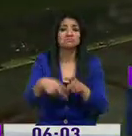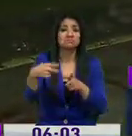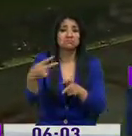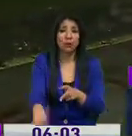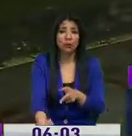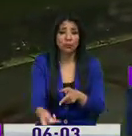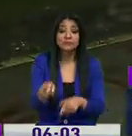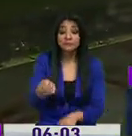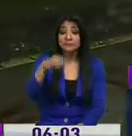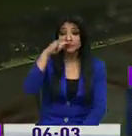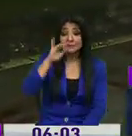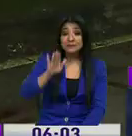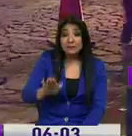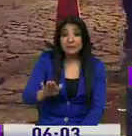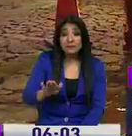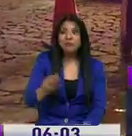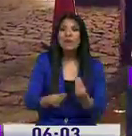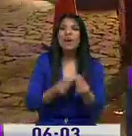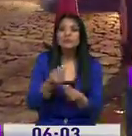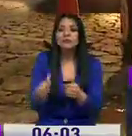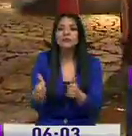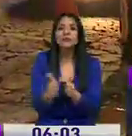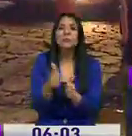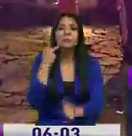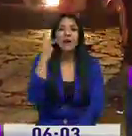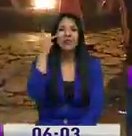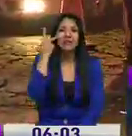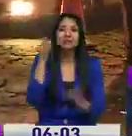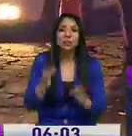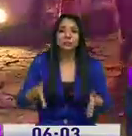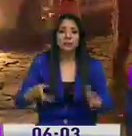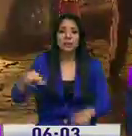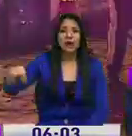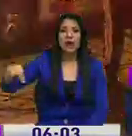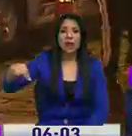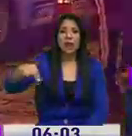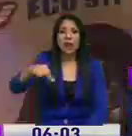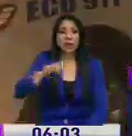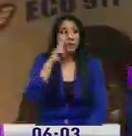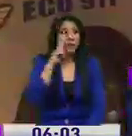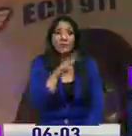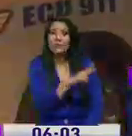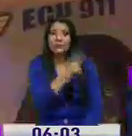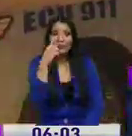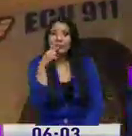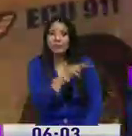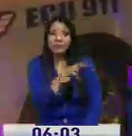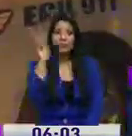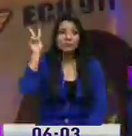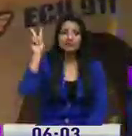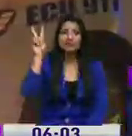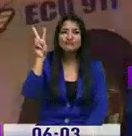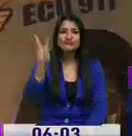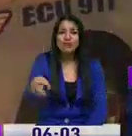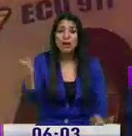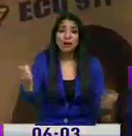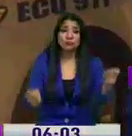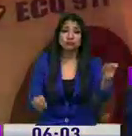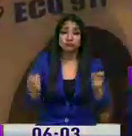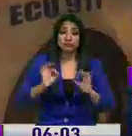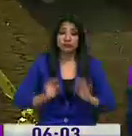pequeño quien aparentemente se encontraba con sus padres se habría cruzado la vía sin observar que el bus se aproximaba el conductor del pesado automotor